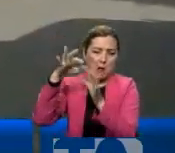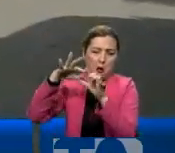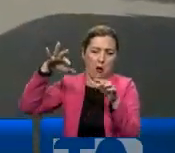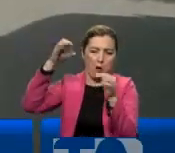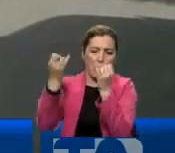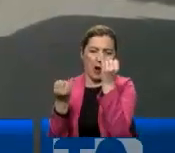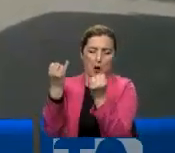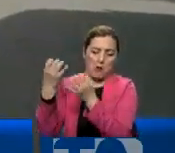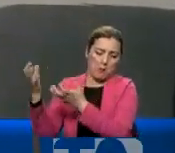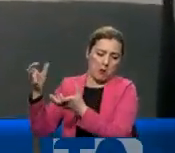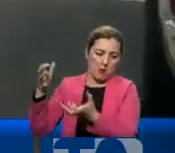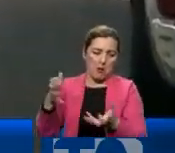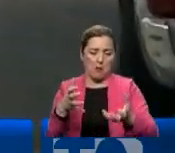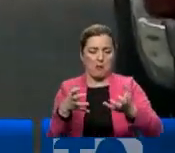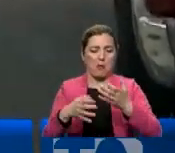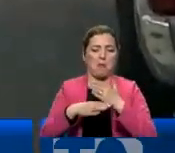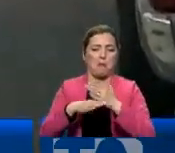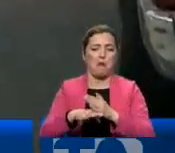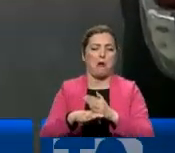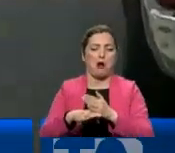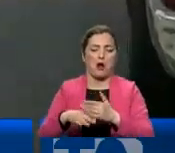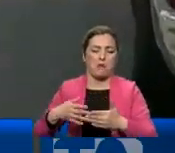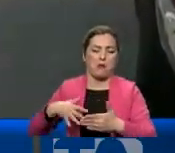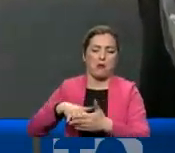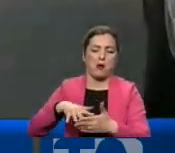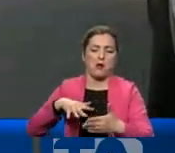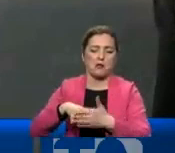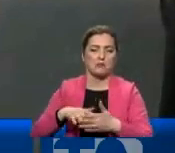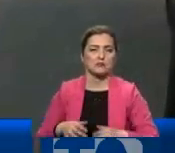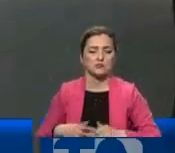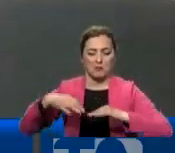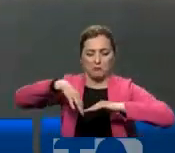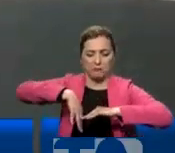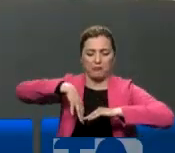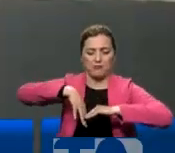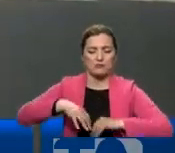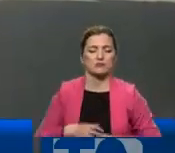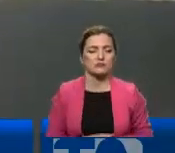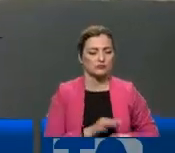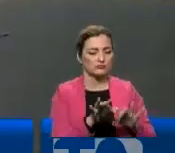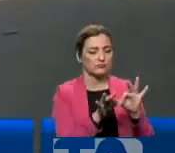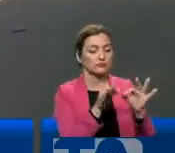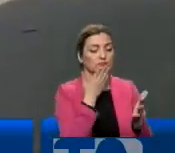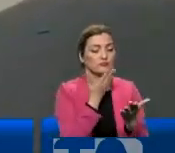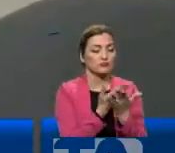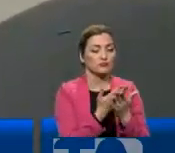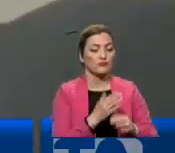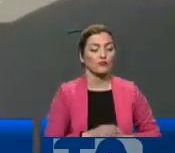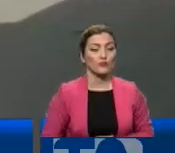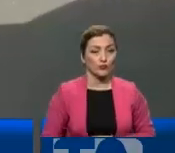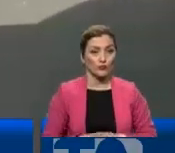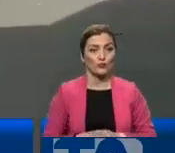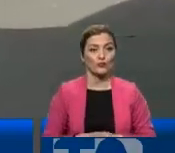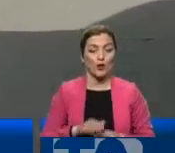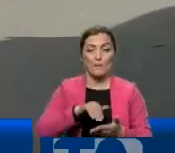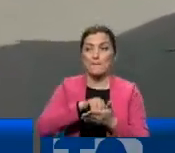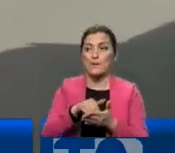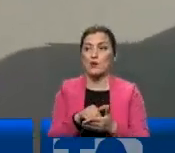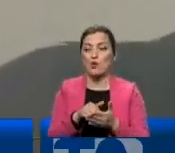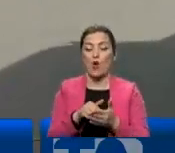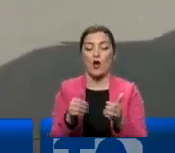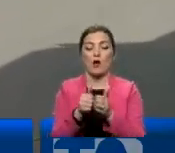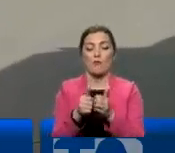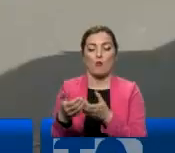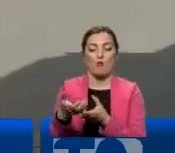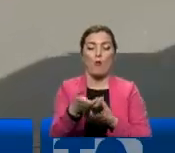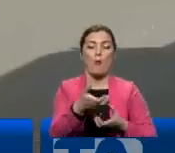y todo eso es lo que tapona Perfecto. Los sumideros. Perfecto, muchísimas gracias. Aquí estamos también con miembros del Cuerpo